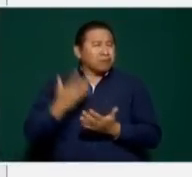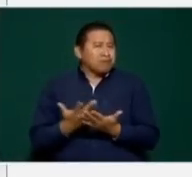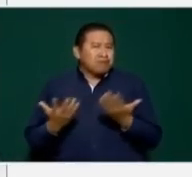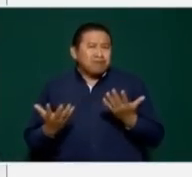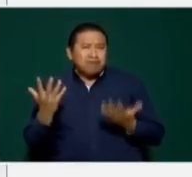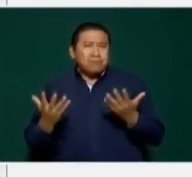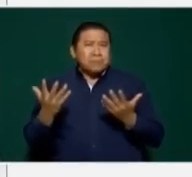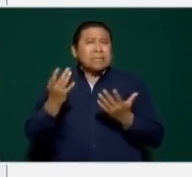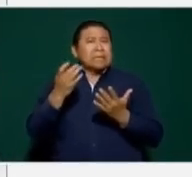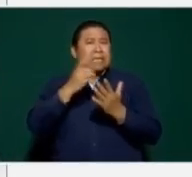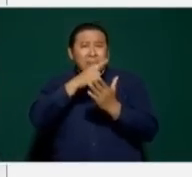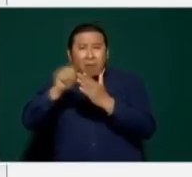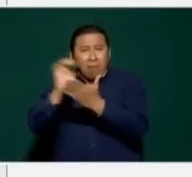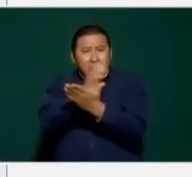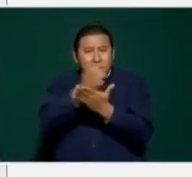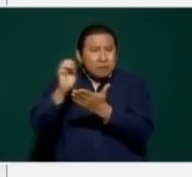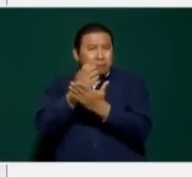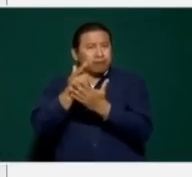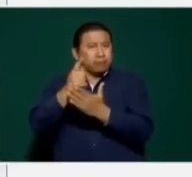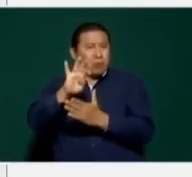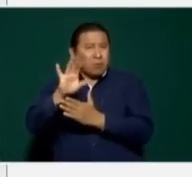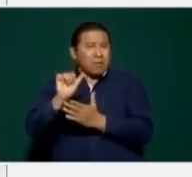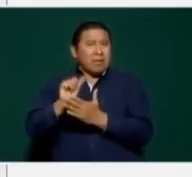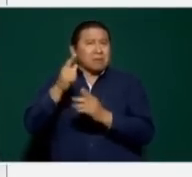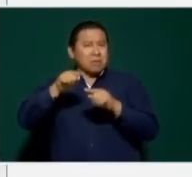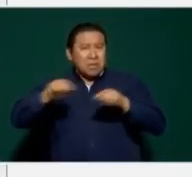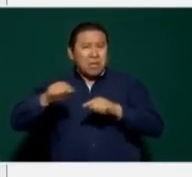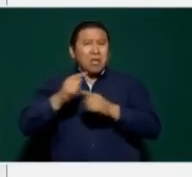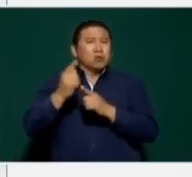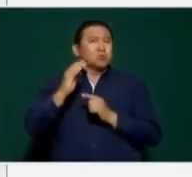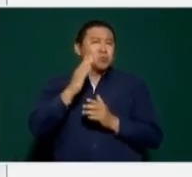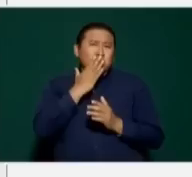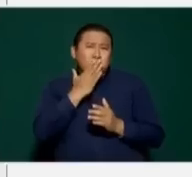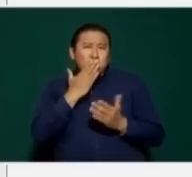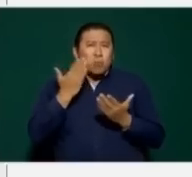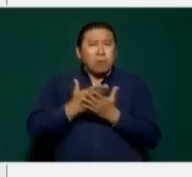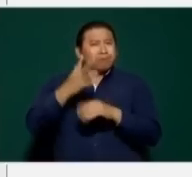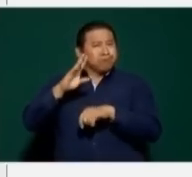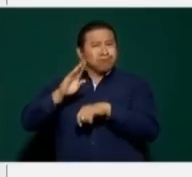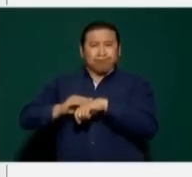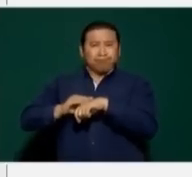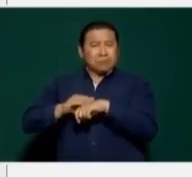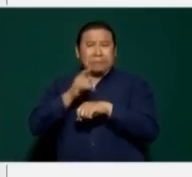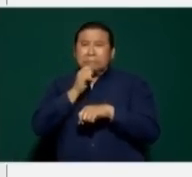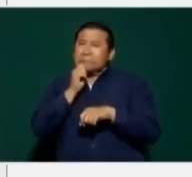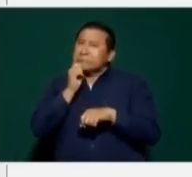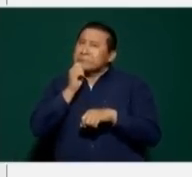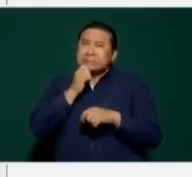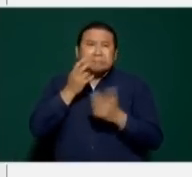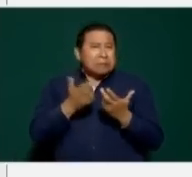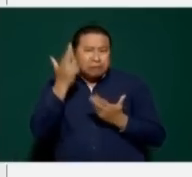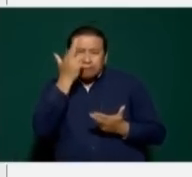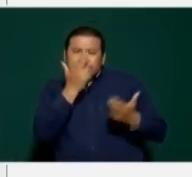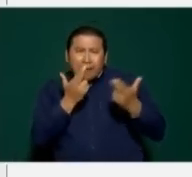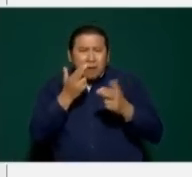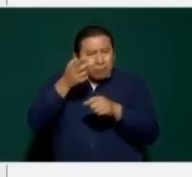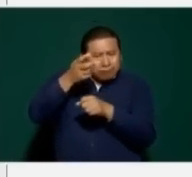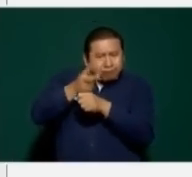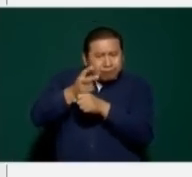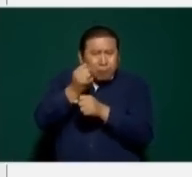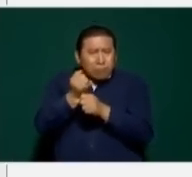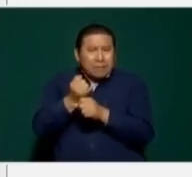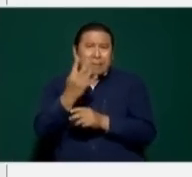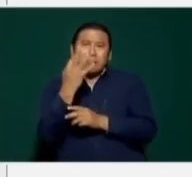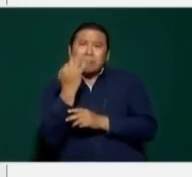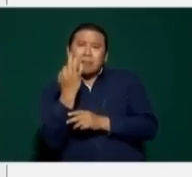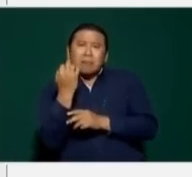y Estación de Servicio Río Azón en Cajeme, Sonora, que no permitieron realizar la verificación, y que es la